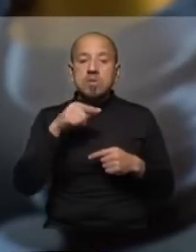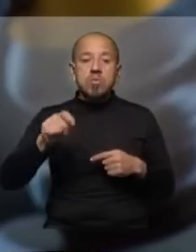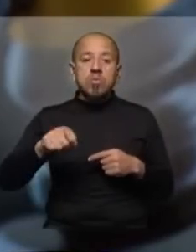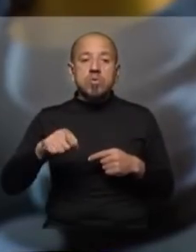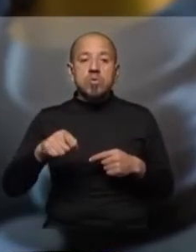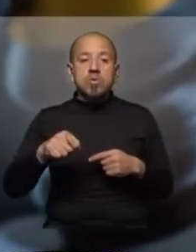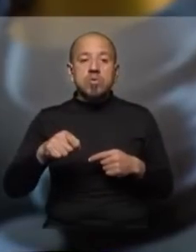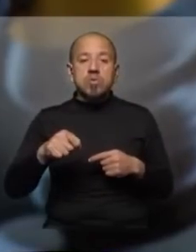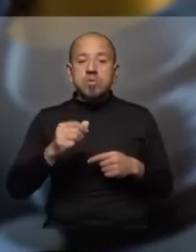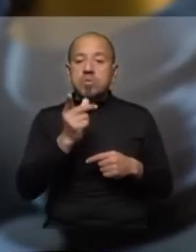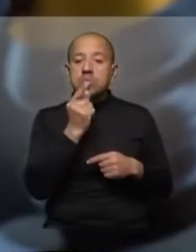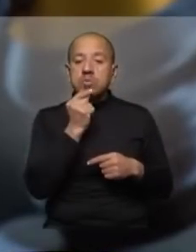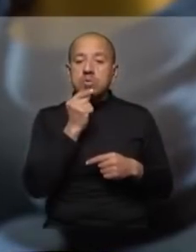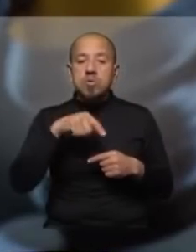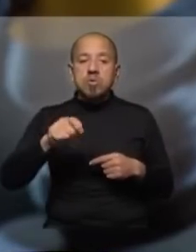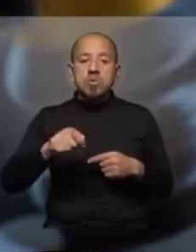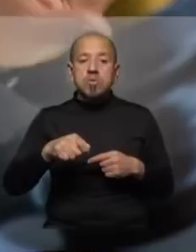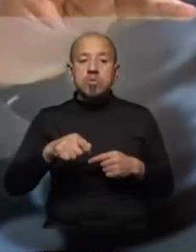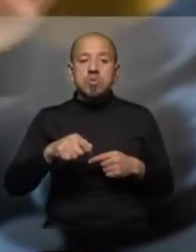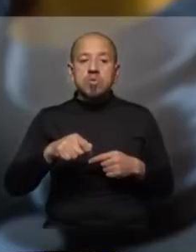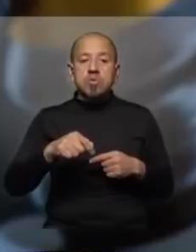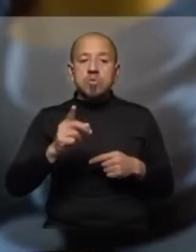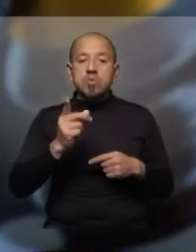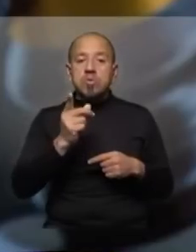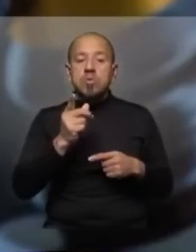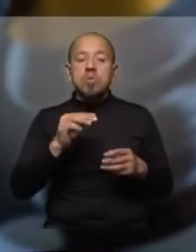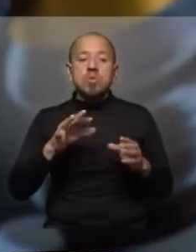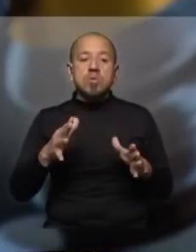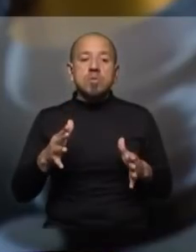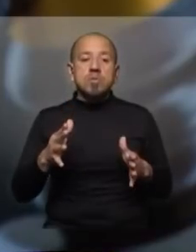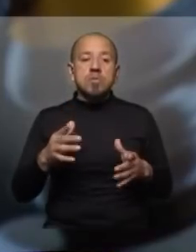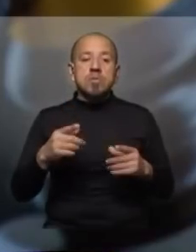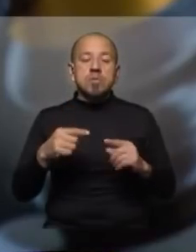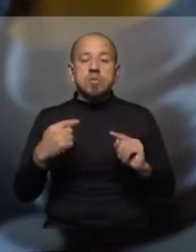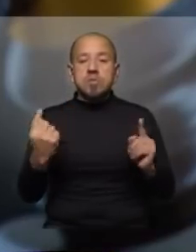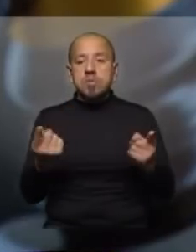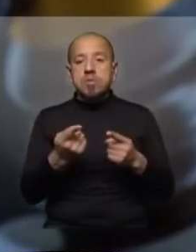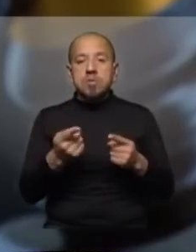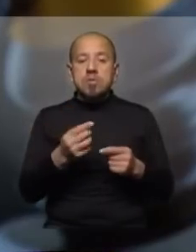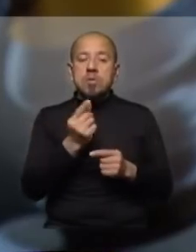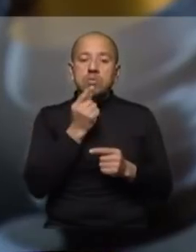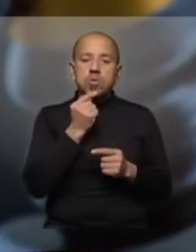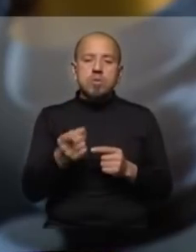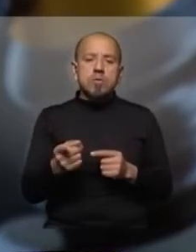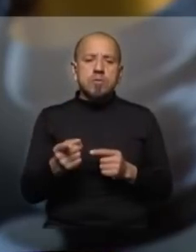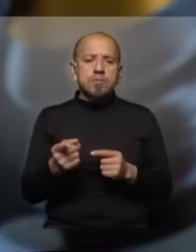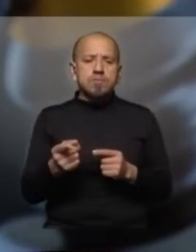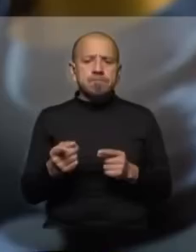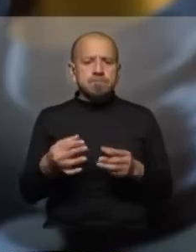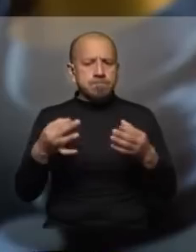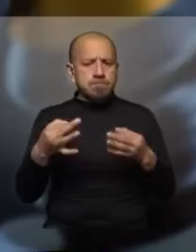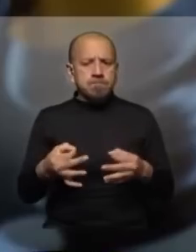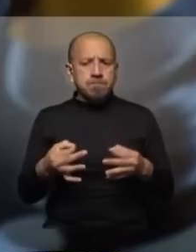un cuando yo hablo de policía judicial no hablo del organismo policía judicial hablo de aquellos organismos que de policía que que